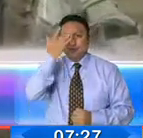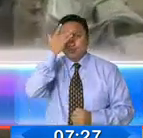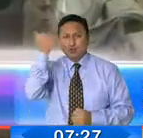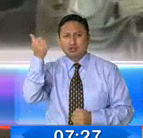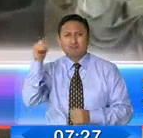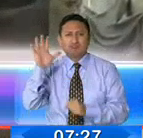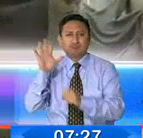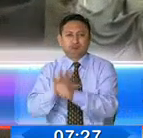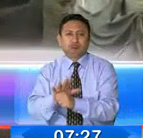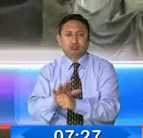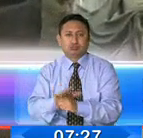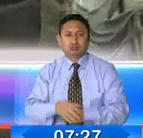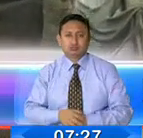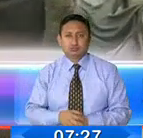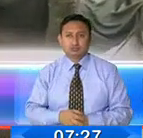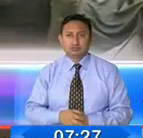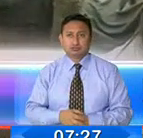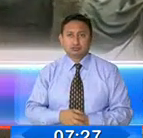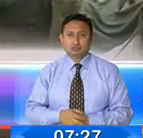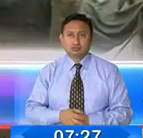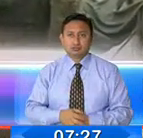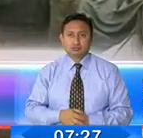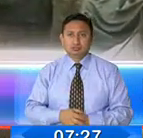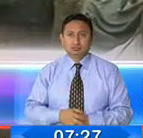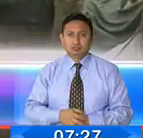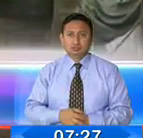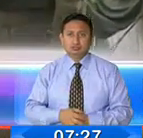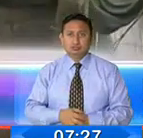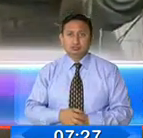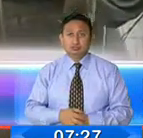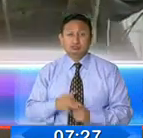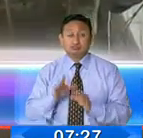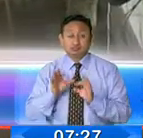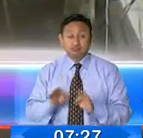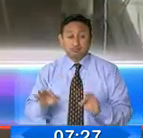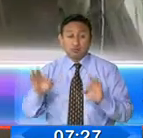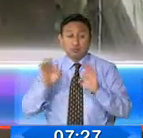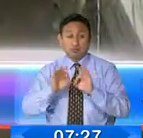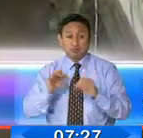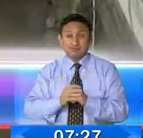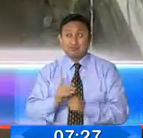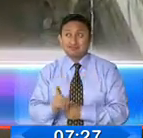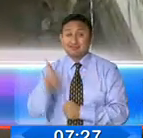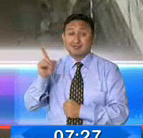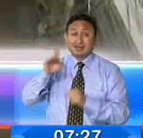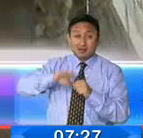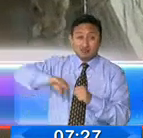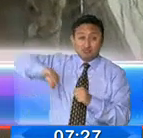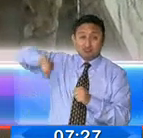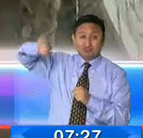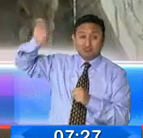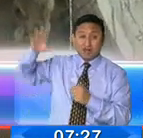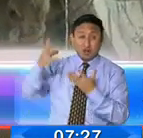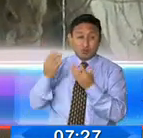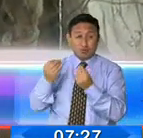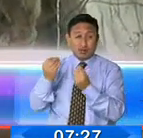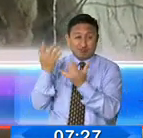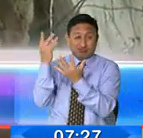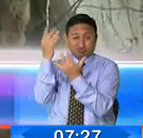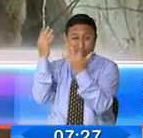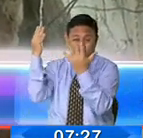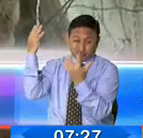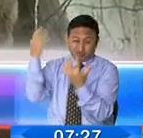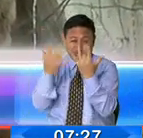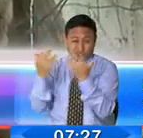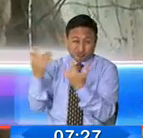río? Bueno, hay que tener claro que la gran cantidad de vegetación, la cantidad de lodo que baja, puede ser uno de los